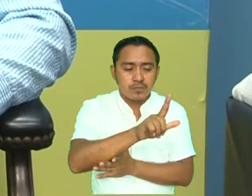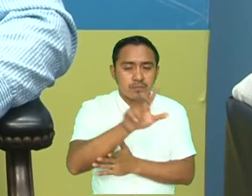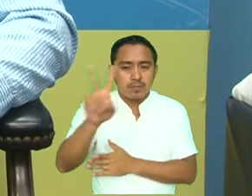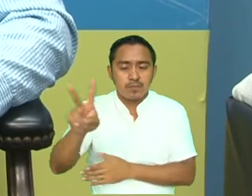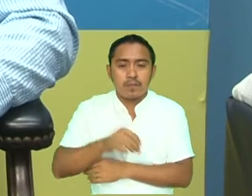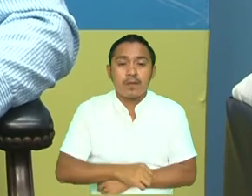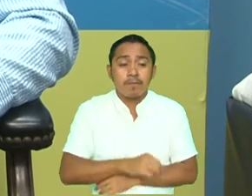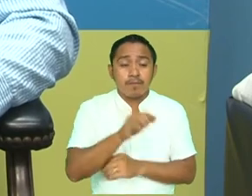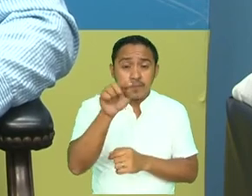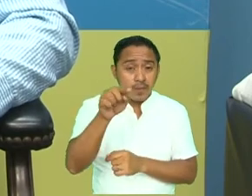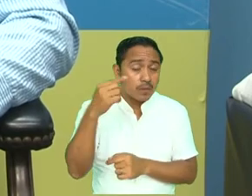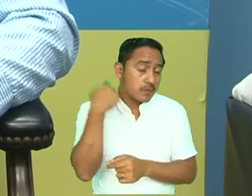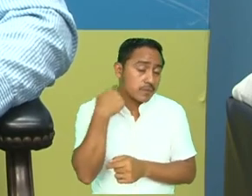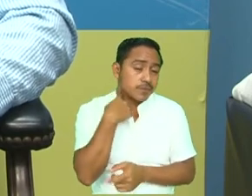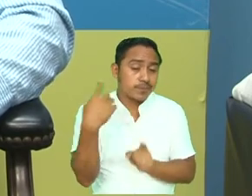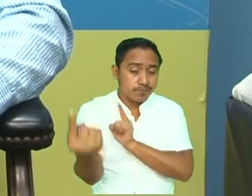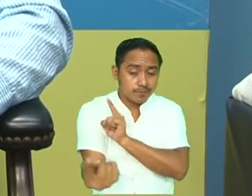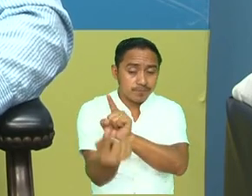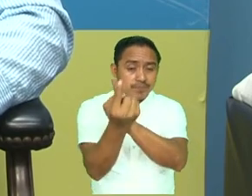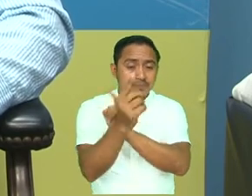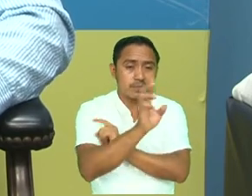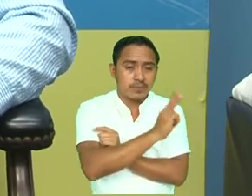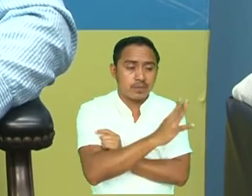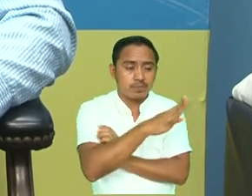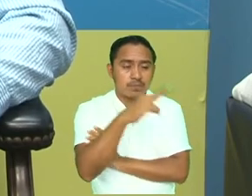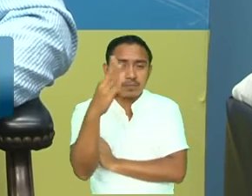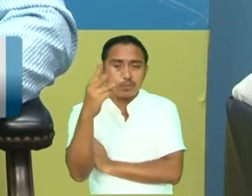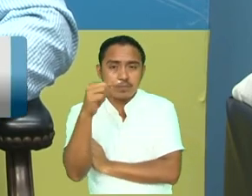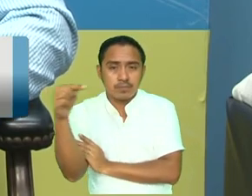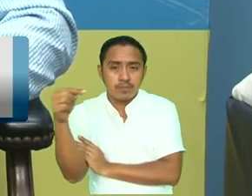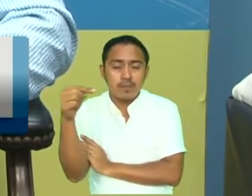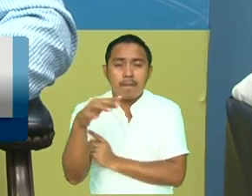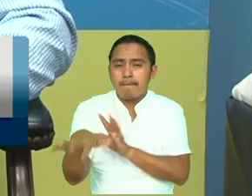viernes usted tiene su cita de 3 a 3 y media